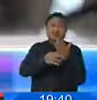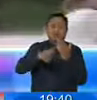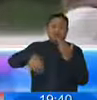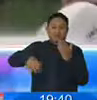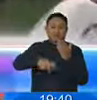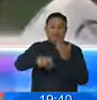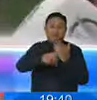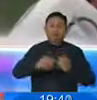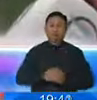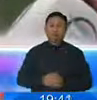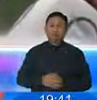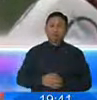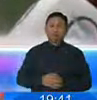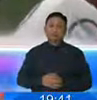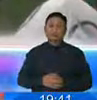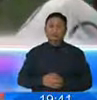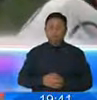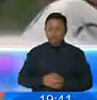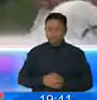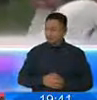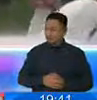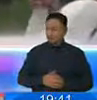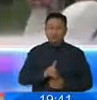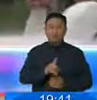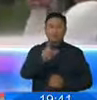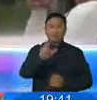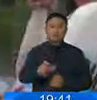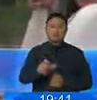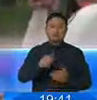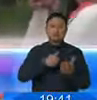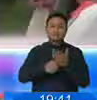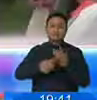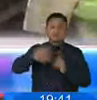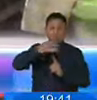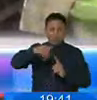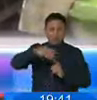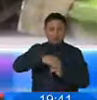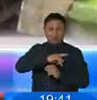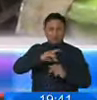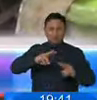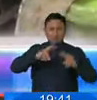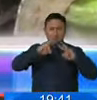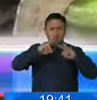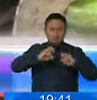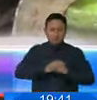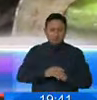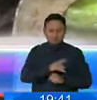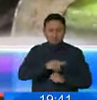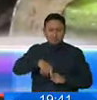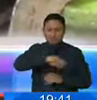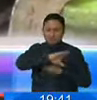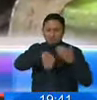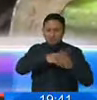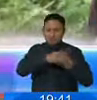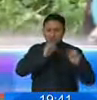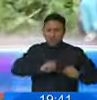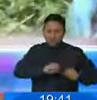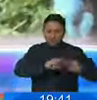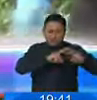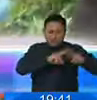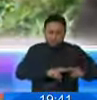X. Una señora perito del Ministerio del Ambiente realizará una experticia taxonómica a todas las especies que han